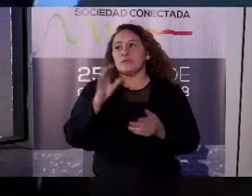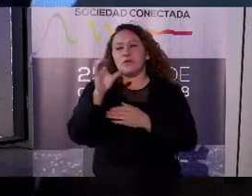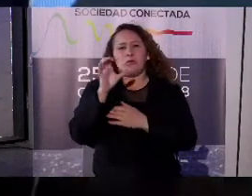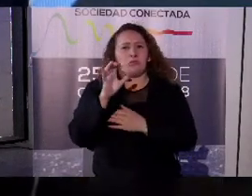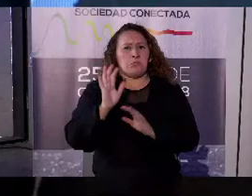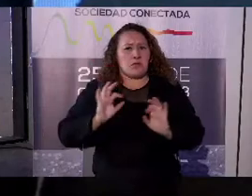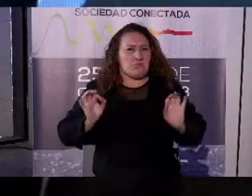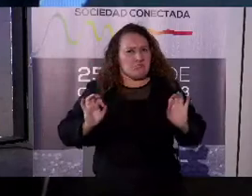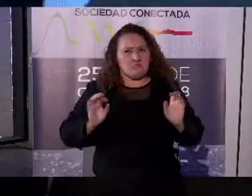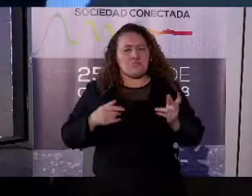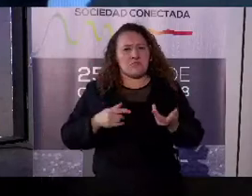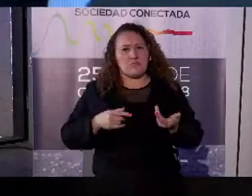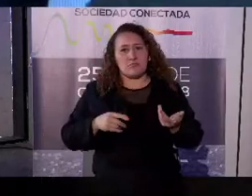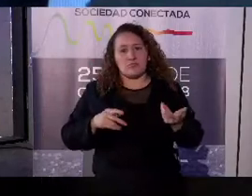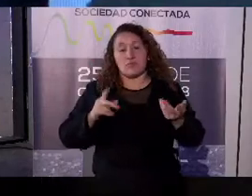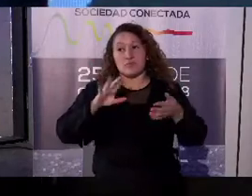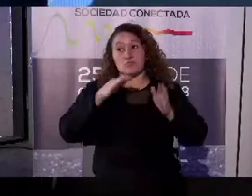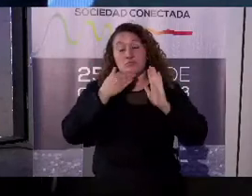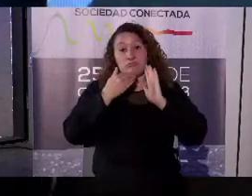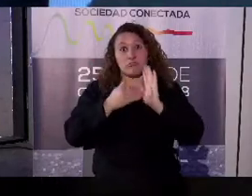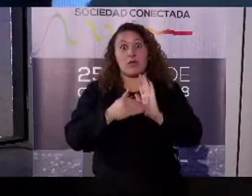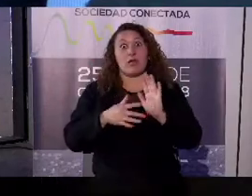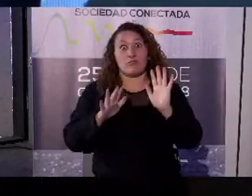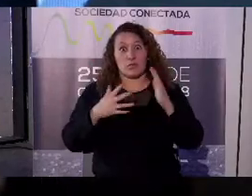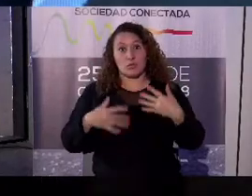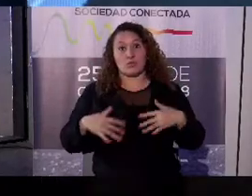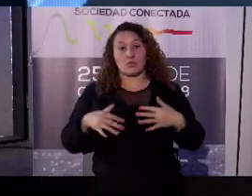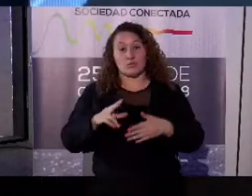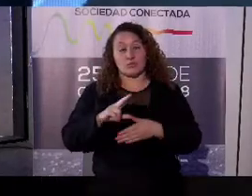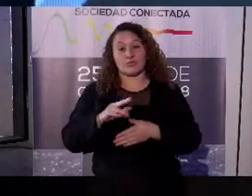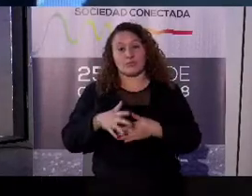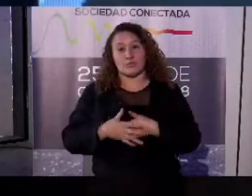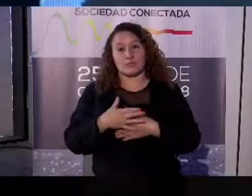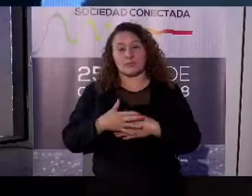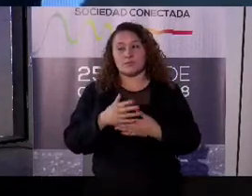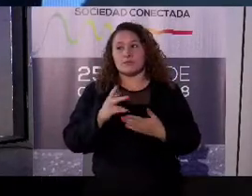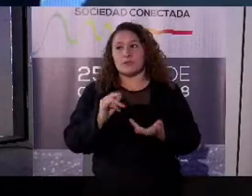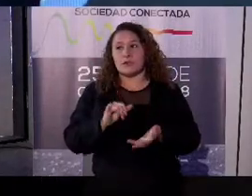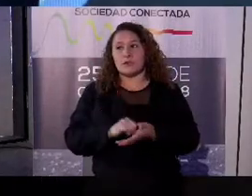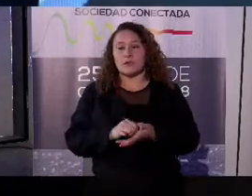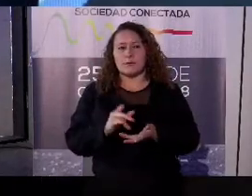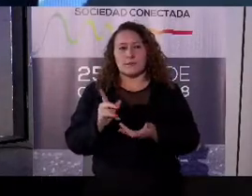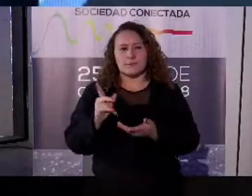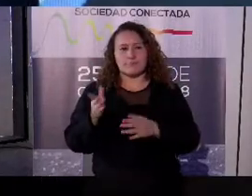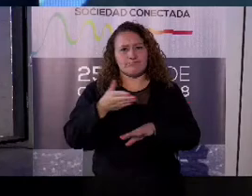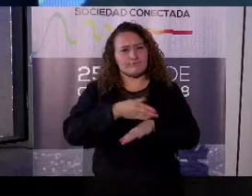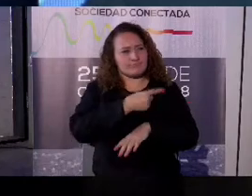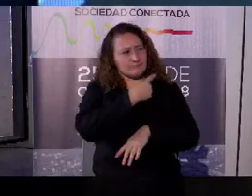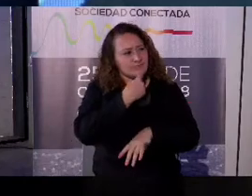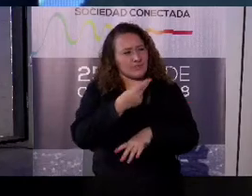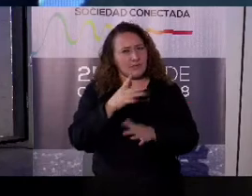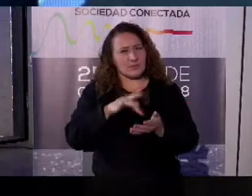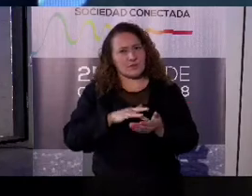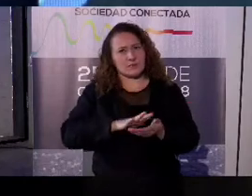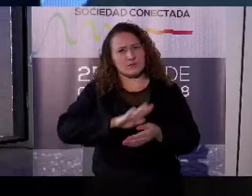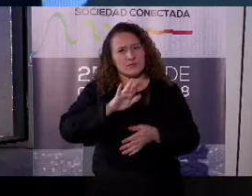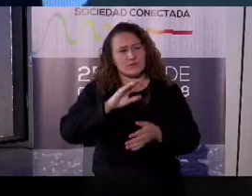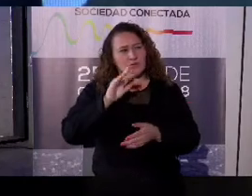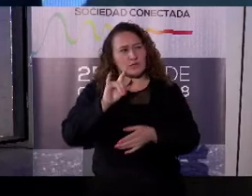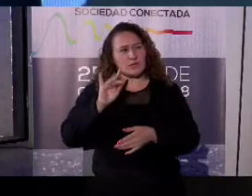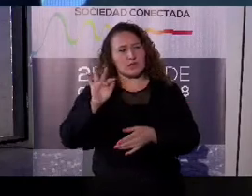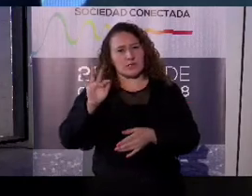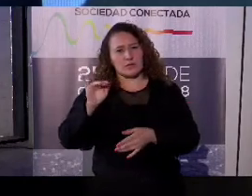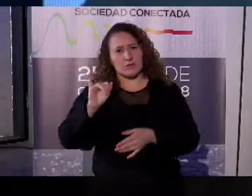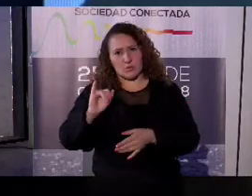sigan así que es un ejemplo para la región y con respecto a lo que decía Héctor con la la participación en la uit